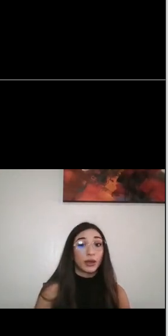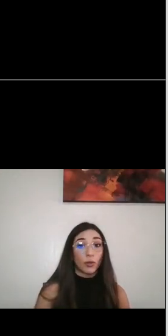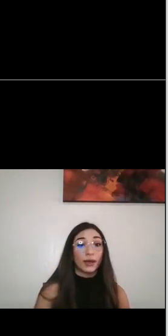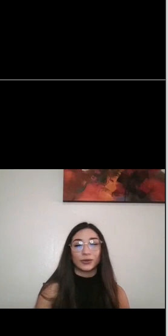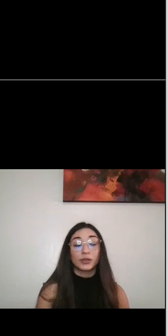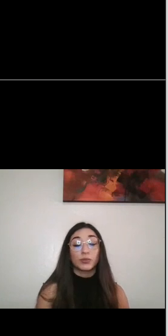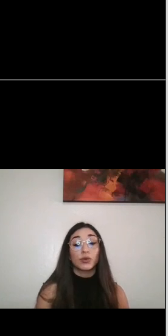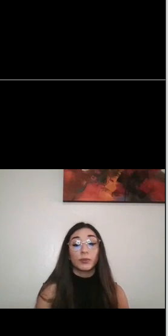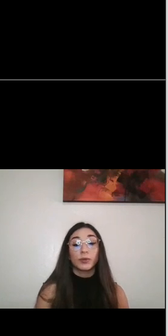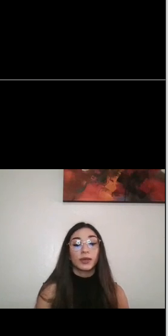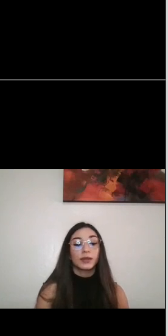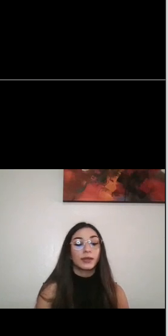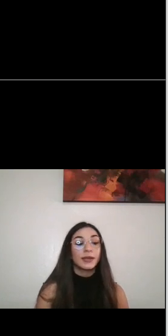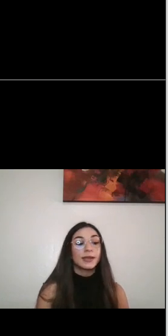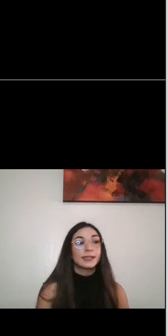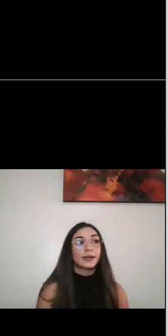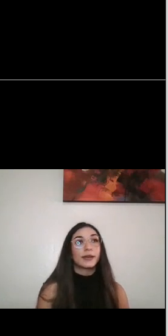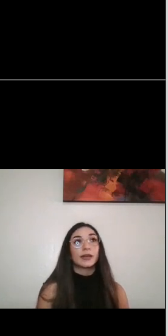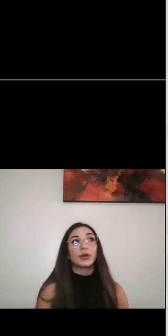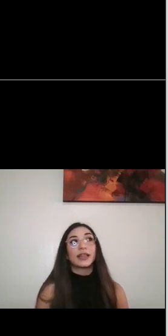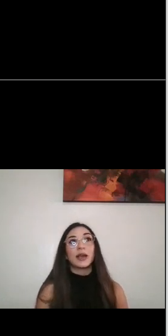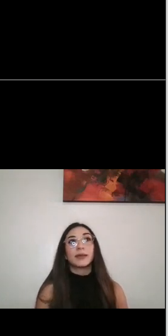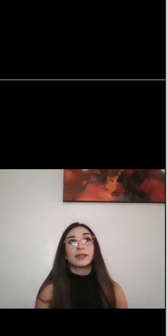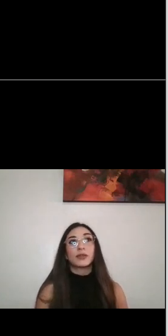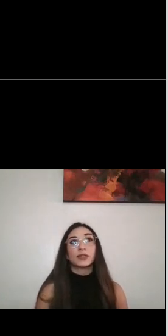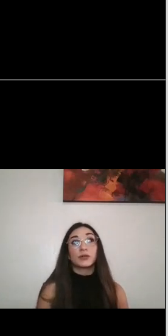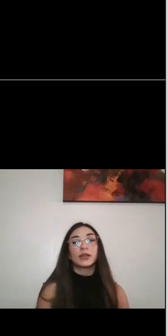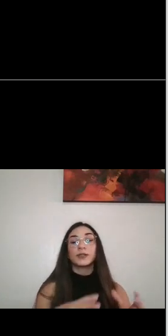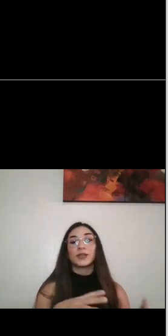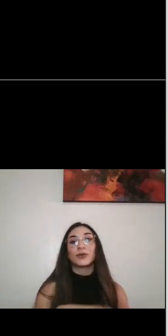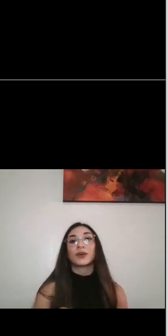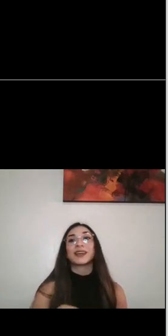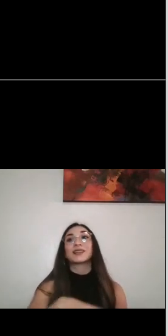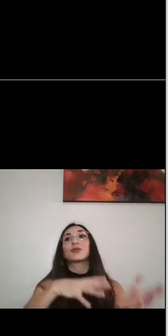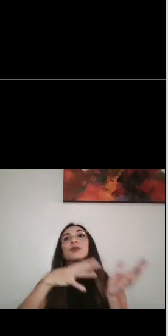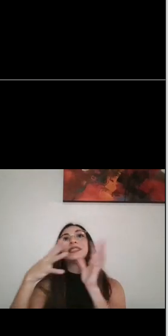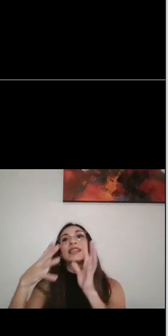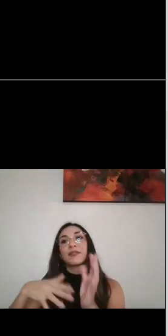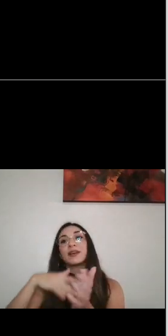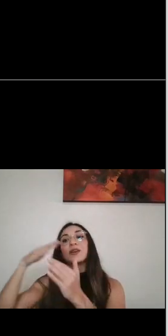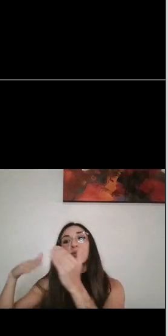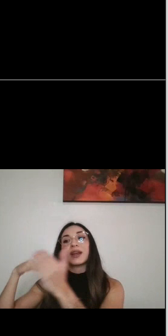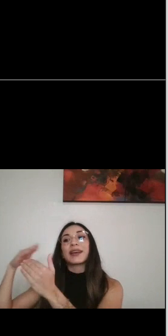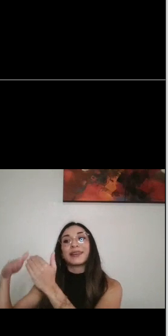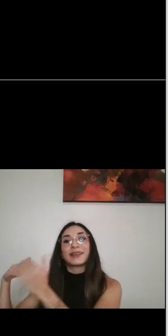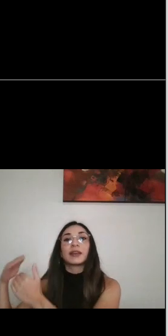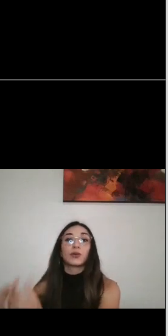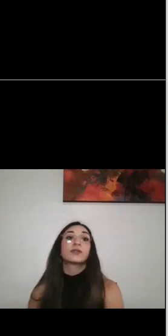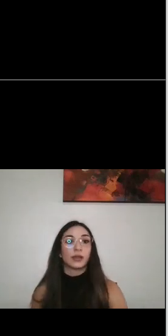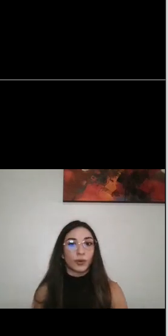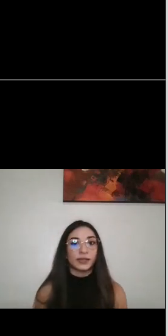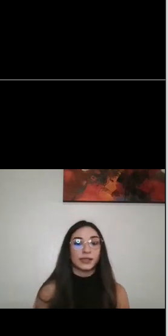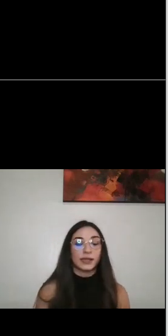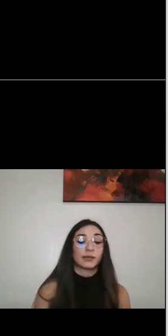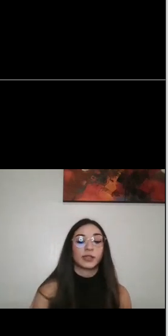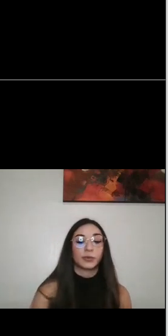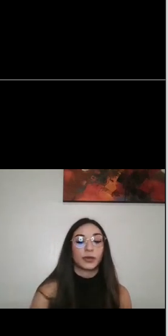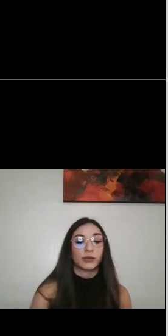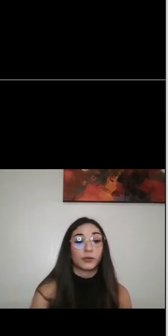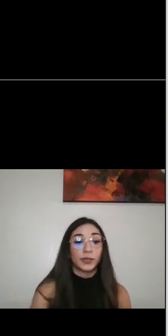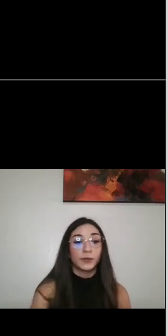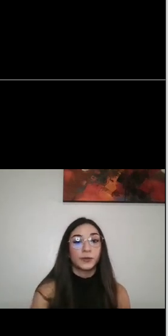del lenguaje. Entonces es muy importante saber que no es nada más que no está escuchando, sino que esto lleva una cadena de consecuencias al que